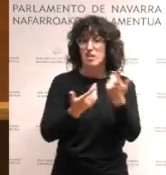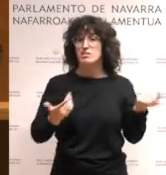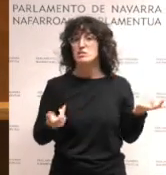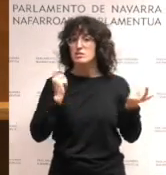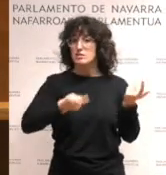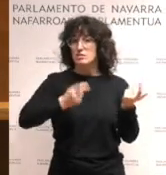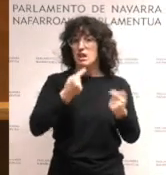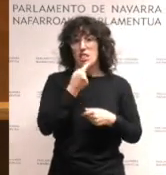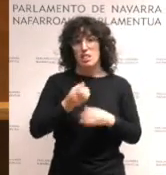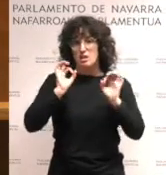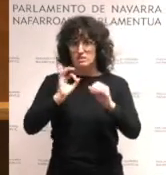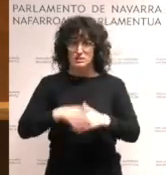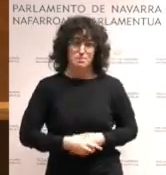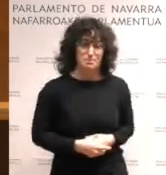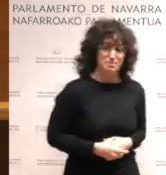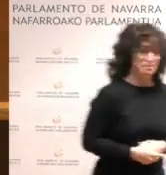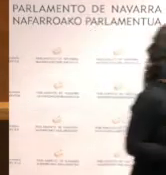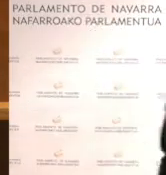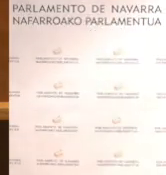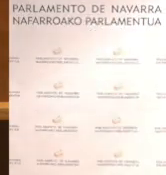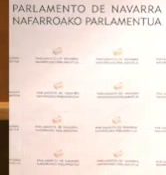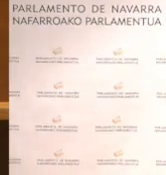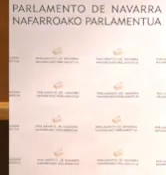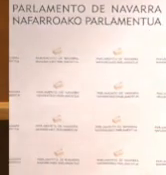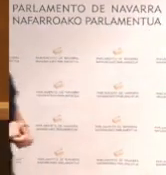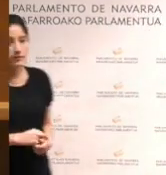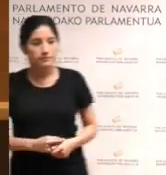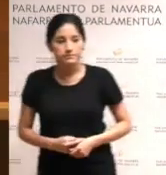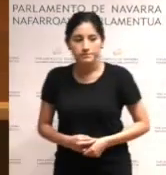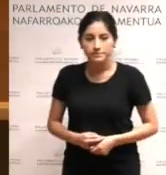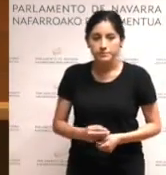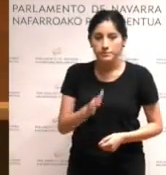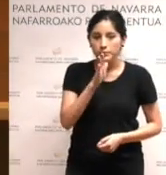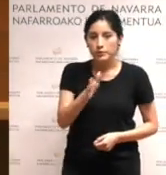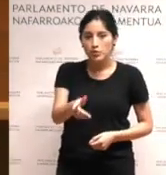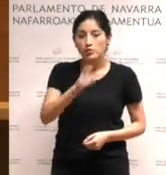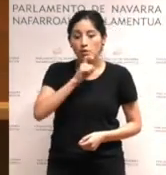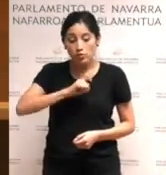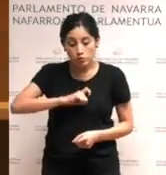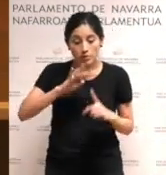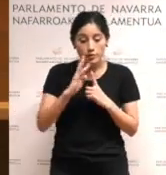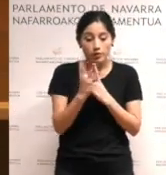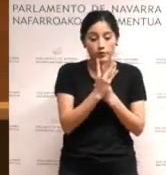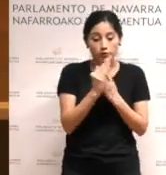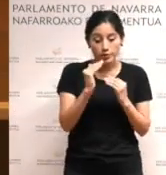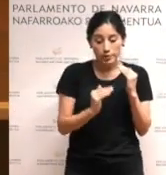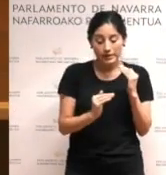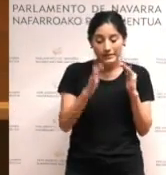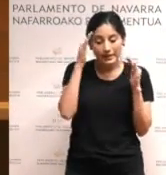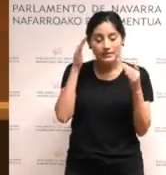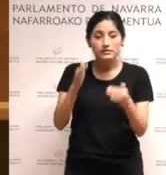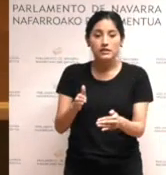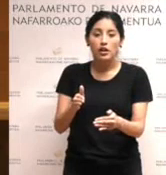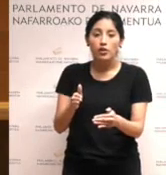dijo textualmente. Por ello nos anunció la continuidad de la medida de rebaja de ratios en educación infantil para aquellos centros con un